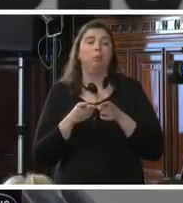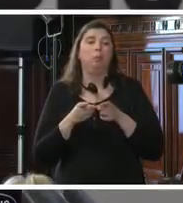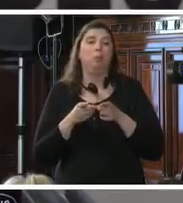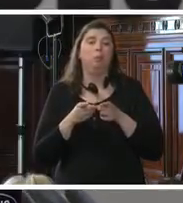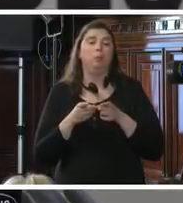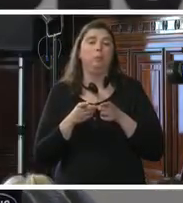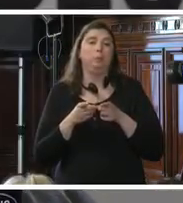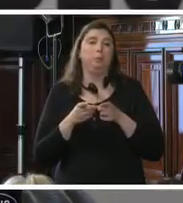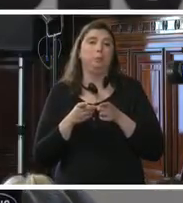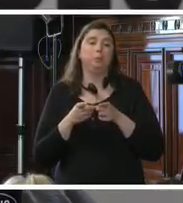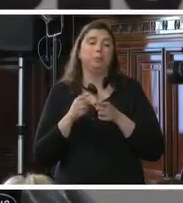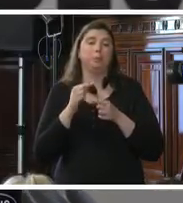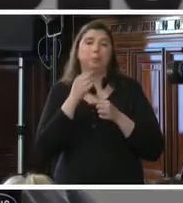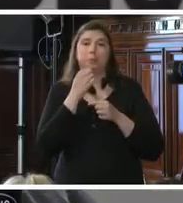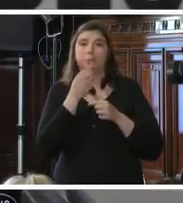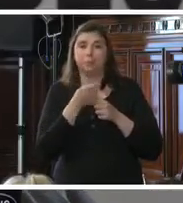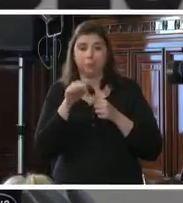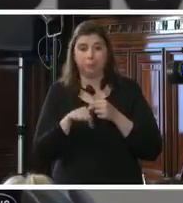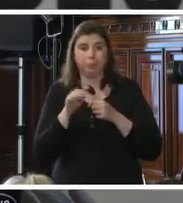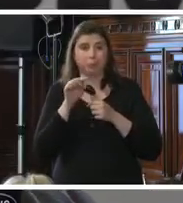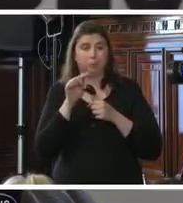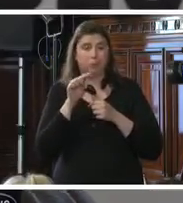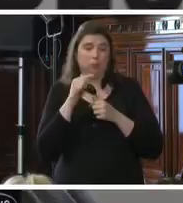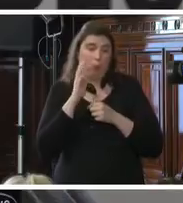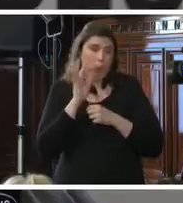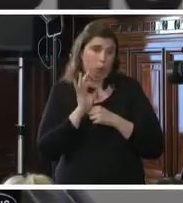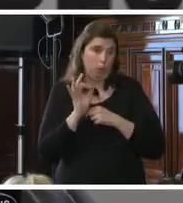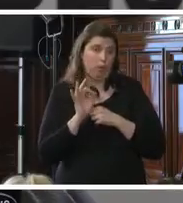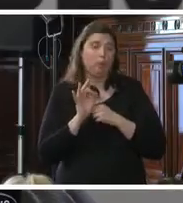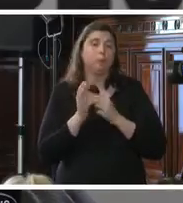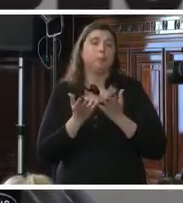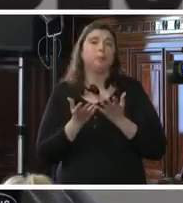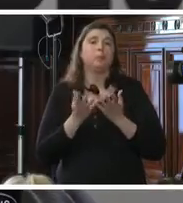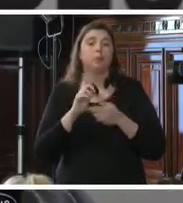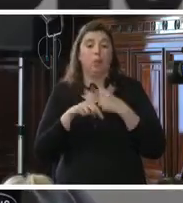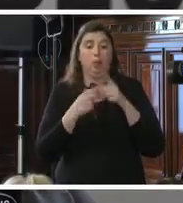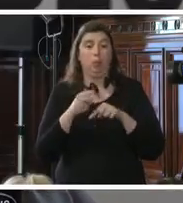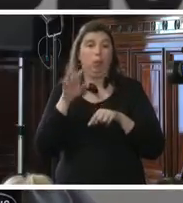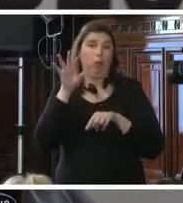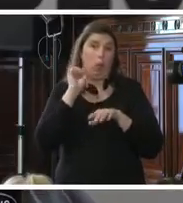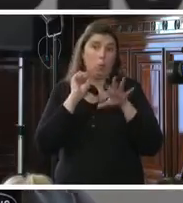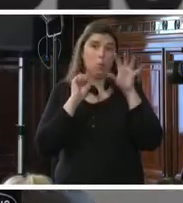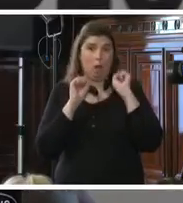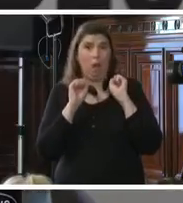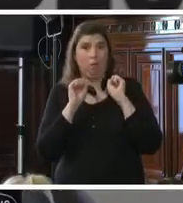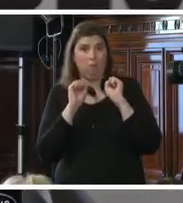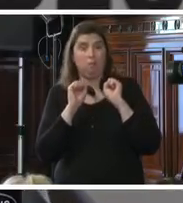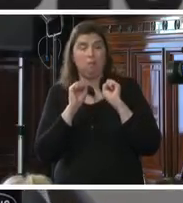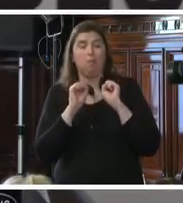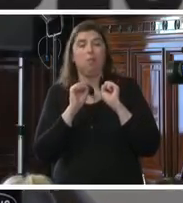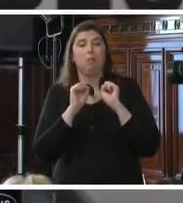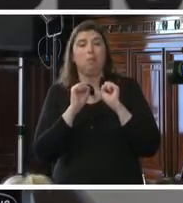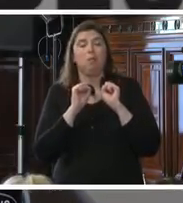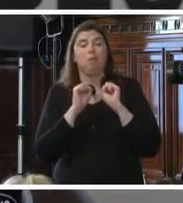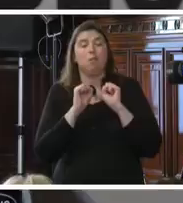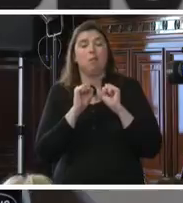identificar en esta oportunidad, luego de escucharlas y escucharles,